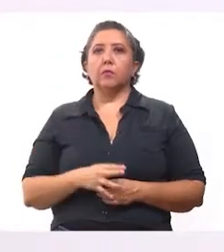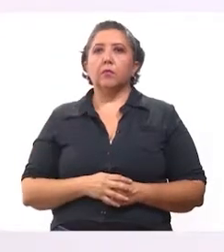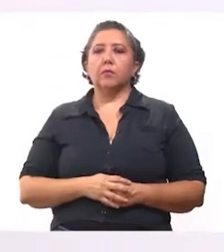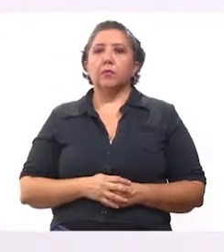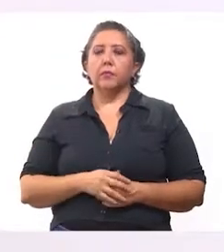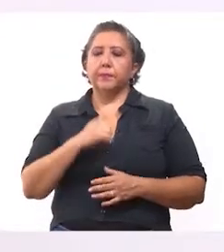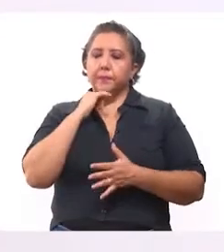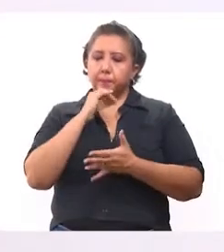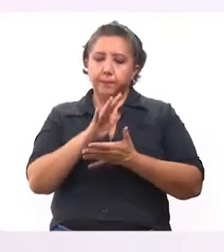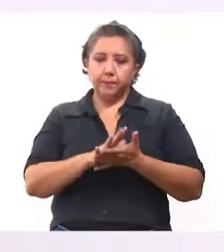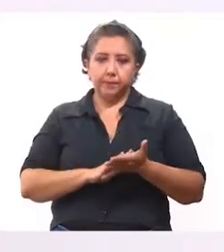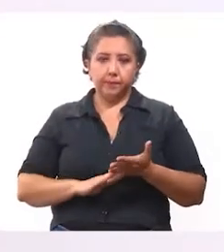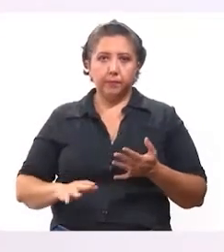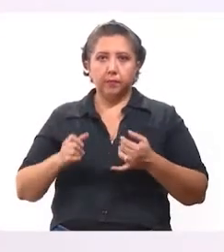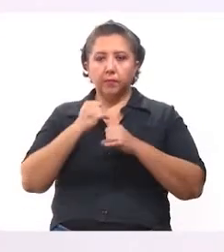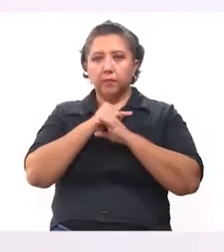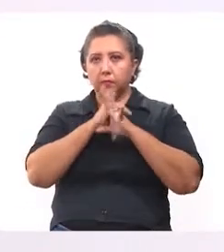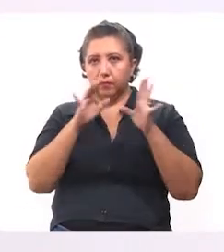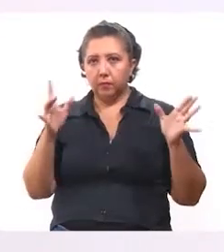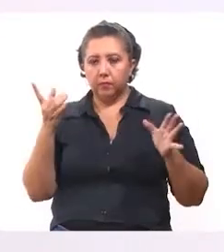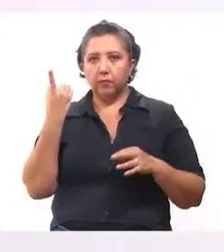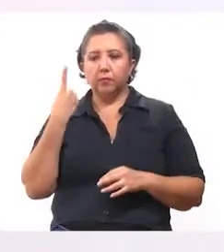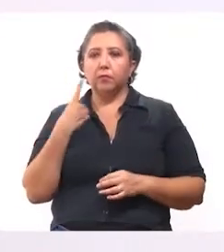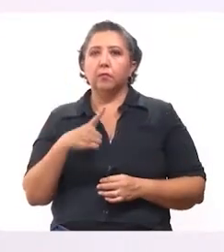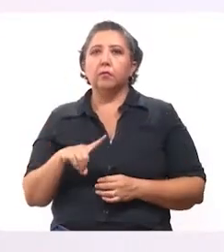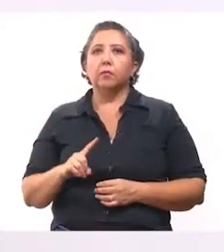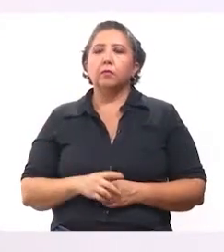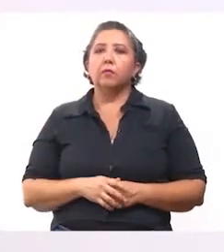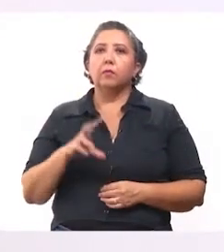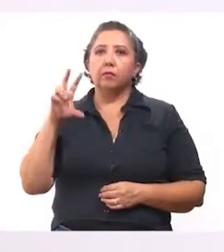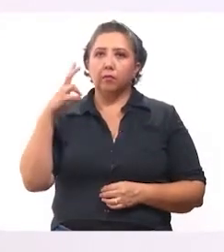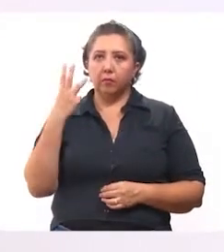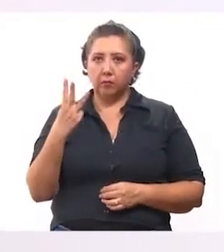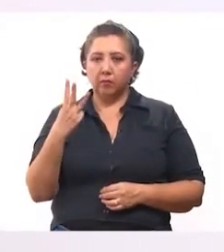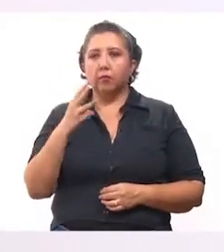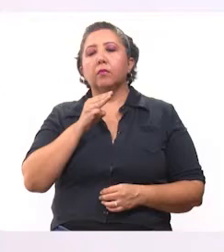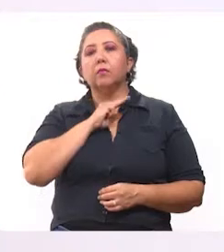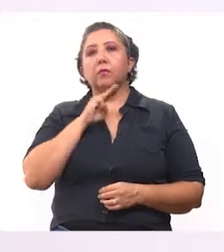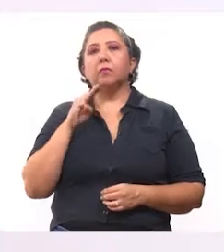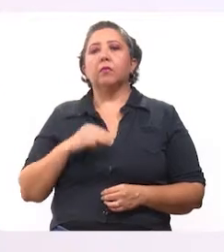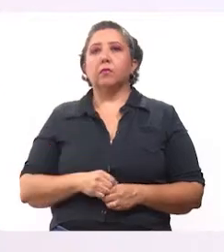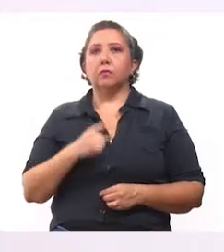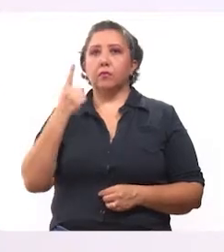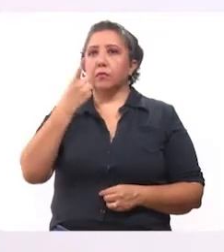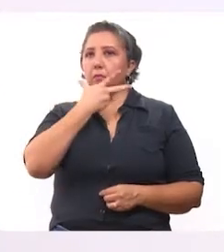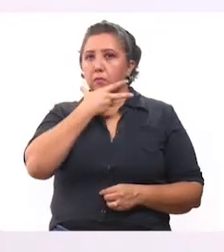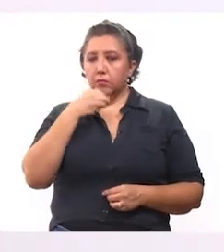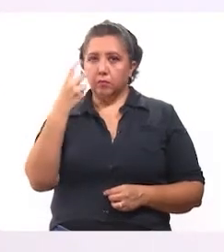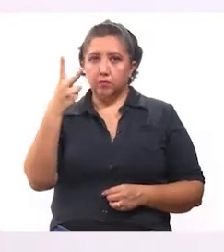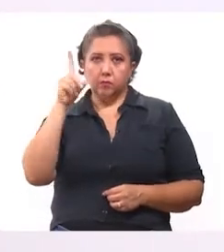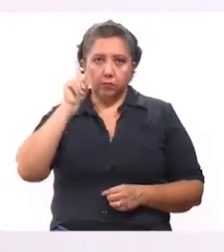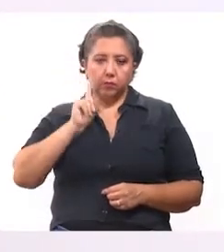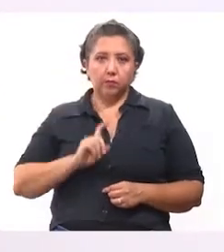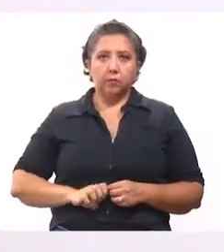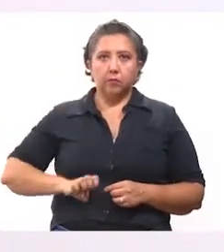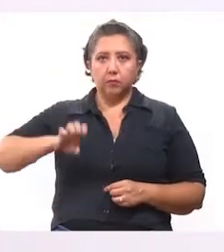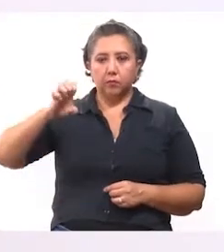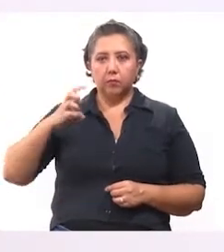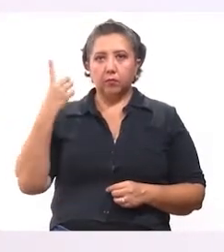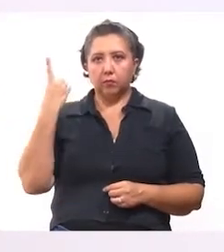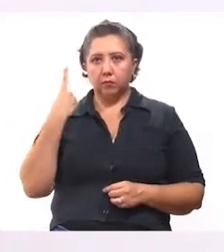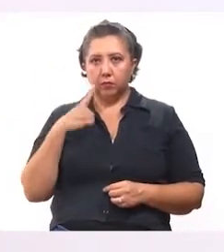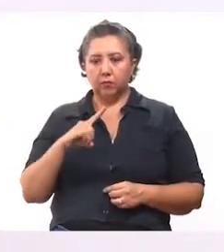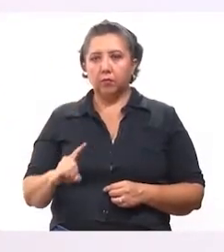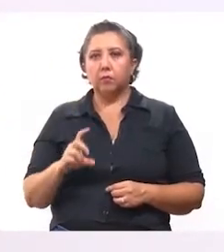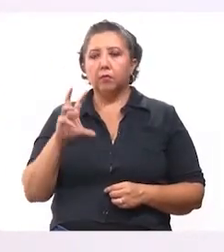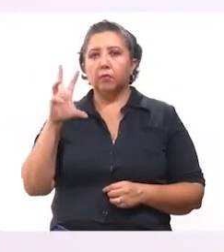11.383. Lamentablemente, en este parte médico informamos de 3 fallecimientos, un hombre y 2 mujeres de un rango de